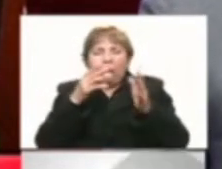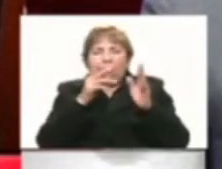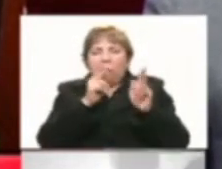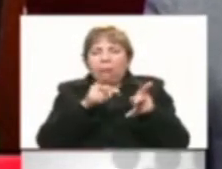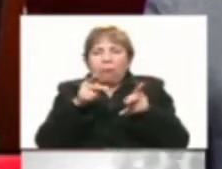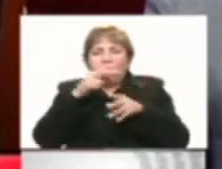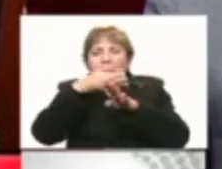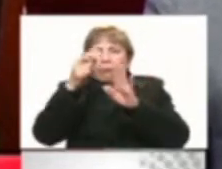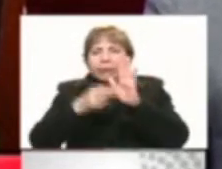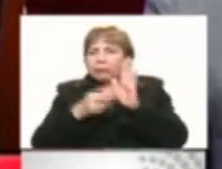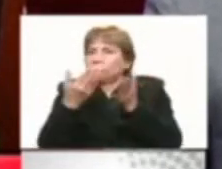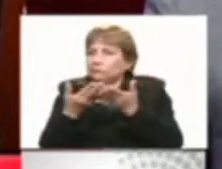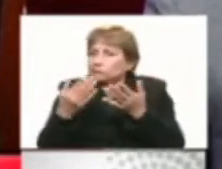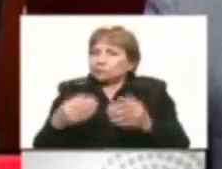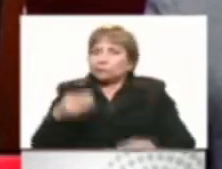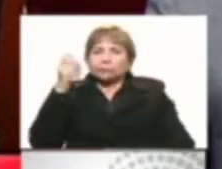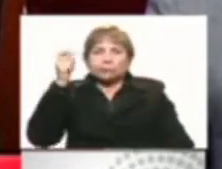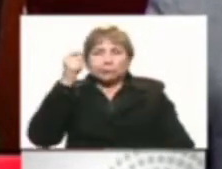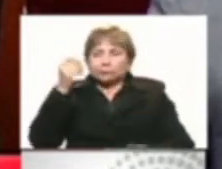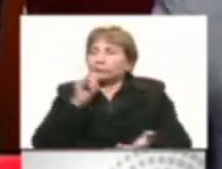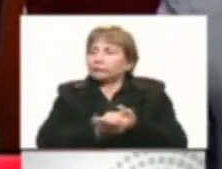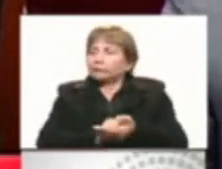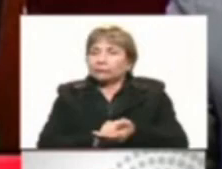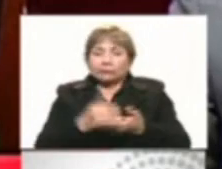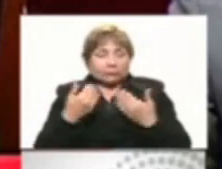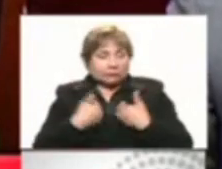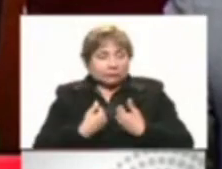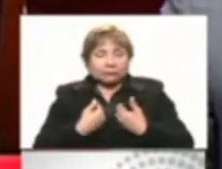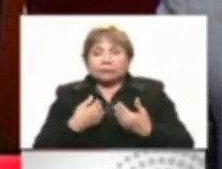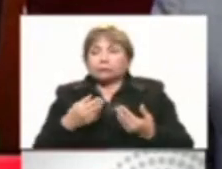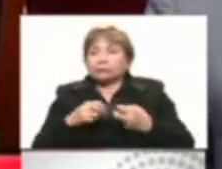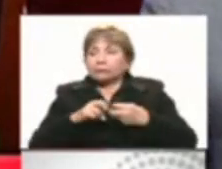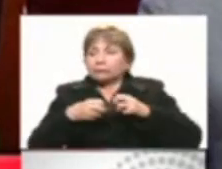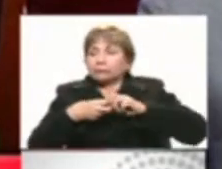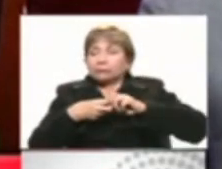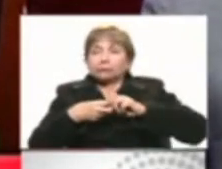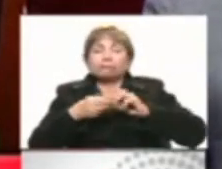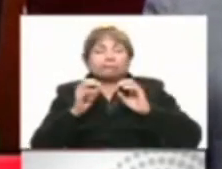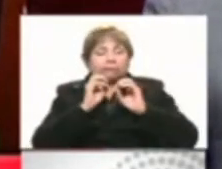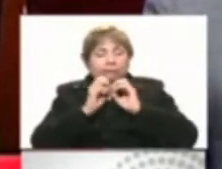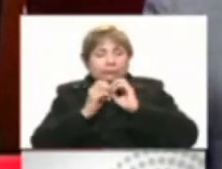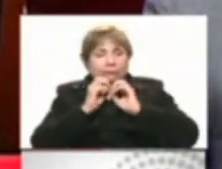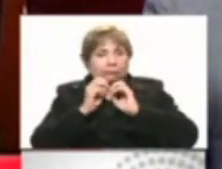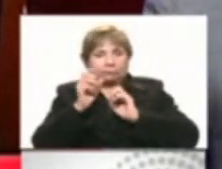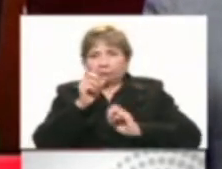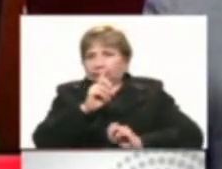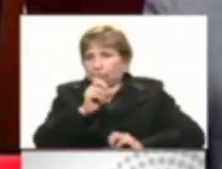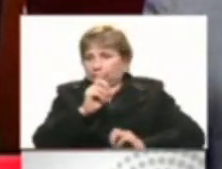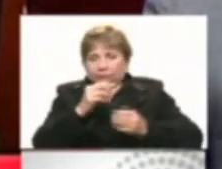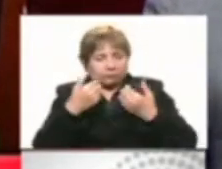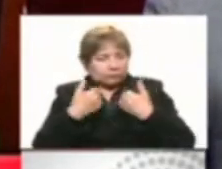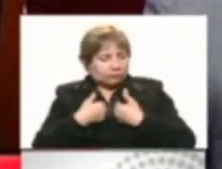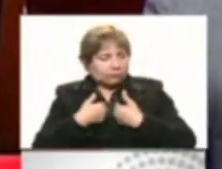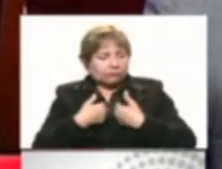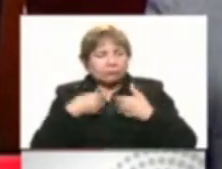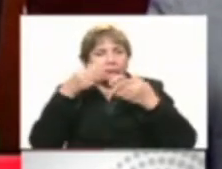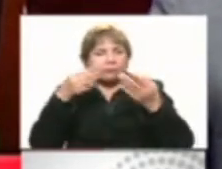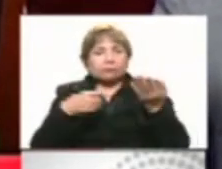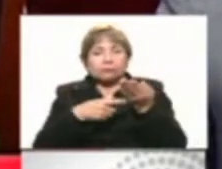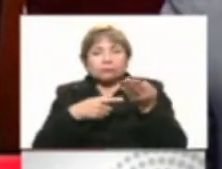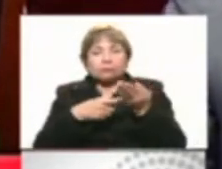está a cargo del gobierno regional de Piura y el problema que tiene es que tienen un problema que deben solucionar de que no tienen el expediente